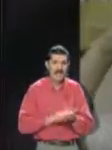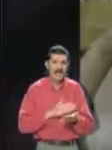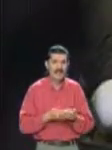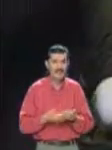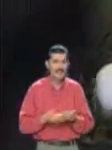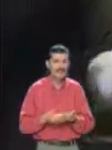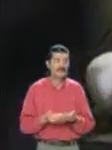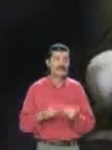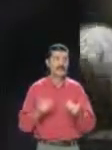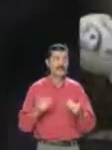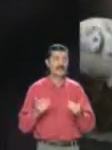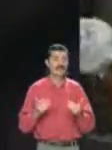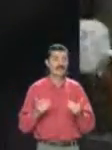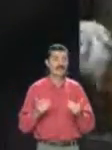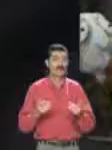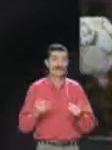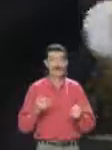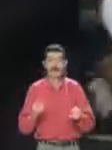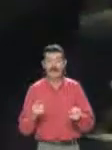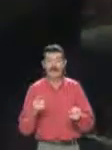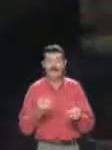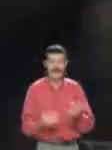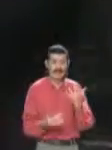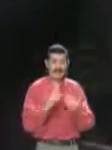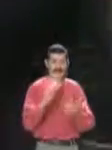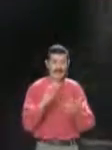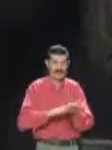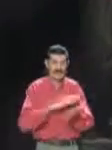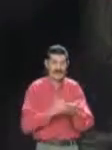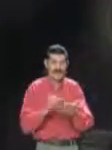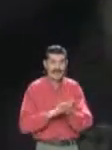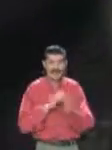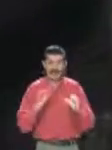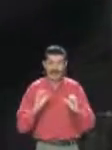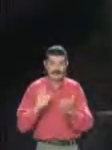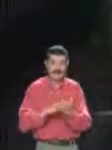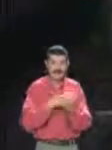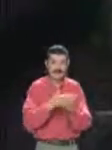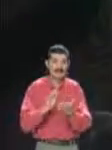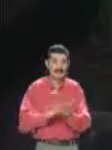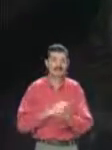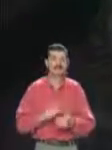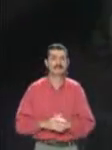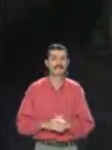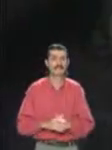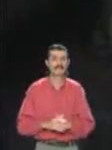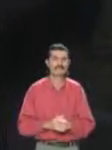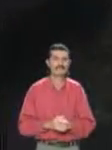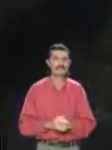mermelada. ¡Pum! ¡Pum! ¡Se está quemando la mermelada!